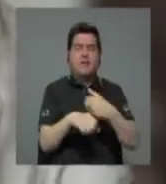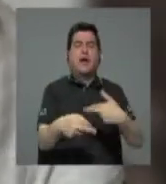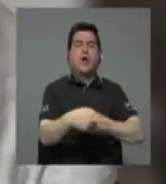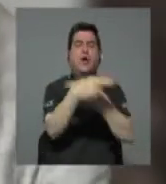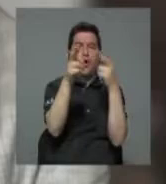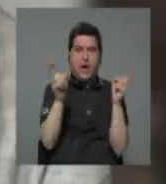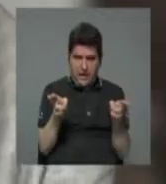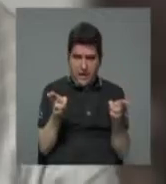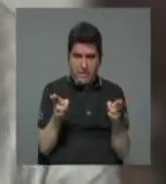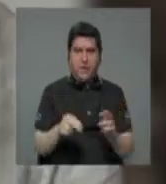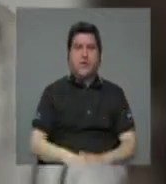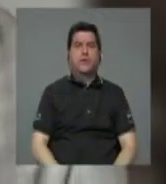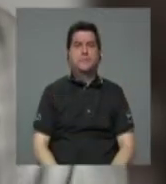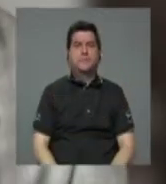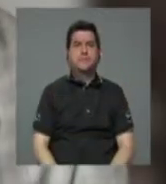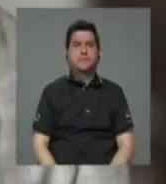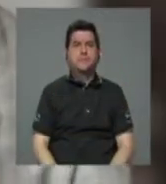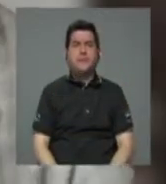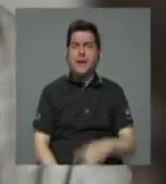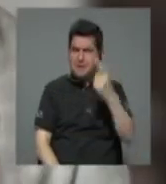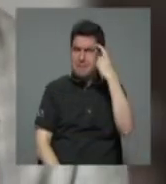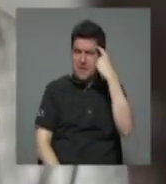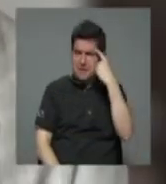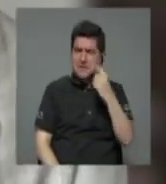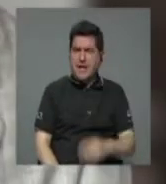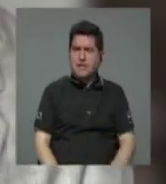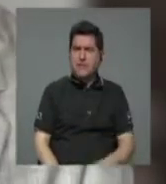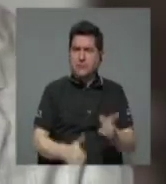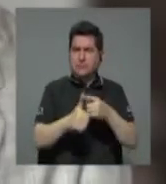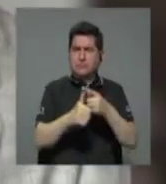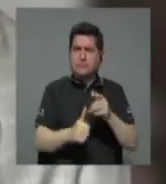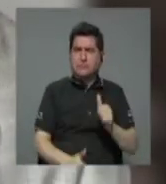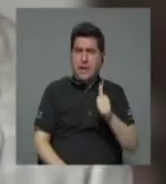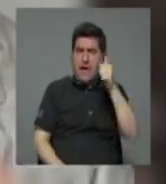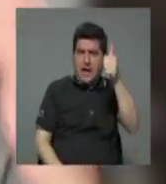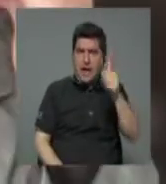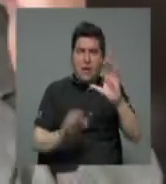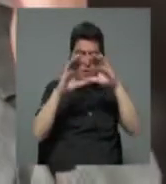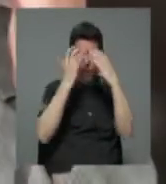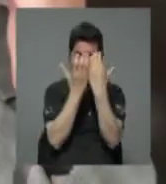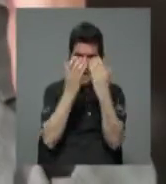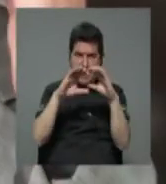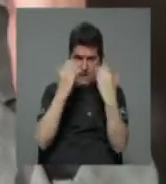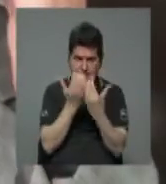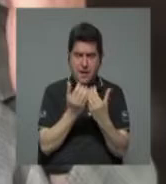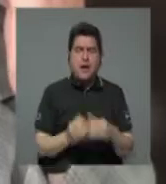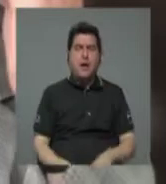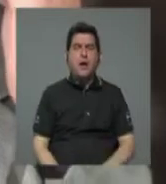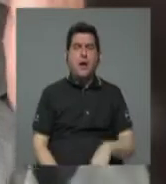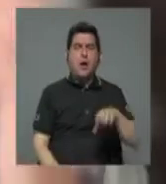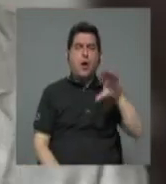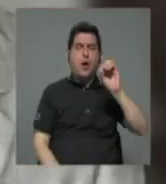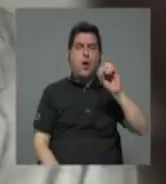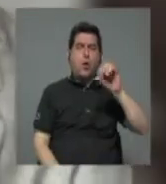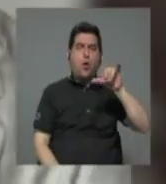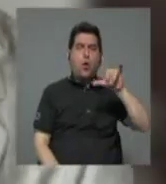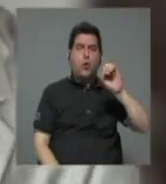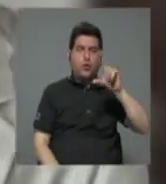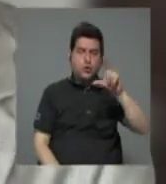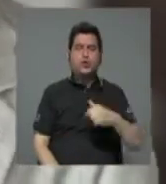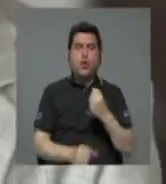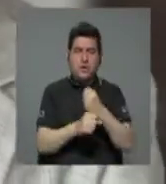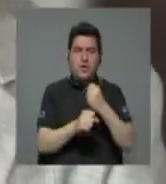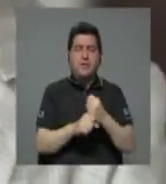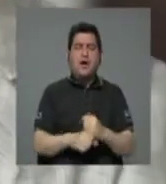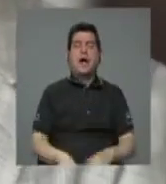región, digámoslo, de Alajuela. Empezamos pues un poco a categorizarnos Coyol como una zona franca que trabaja muchísimo